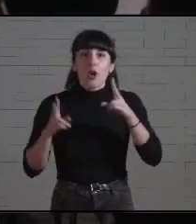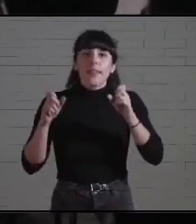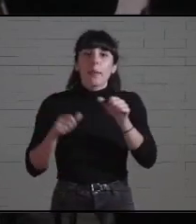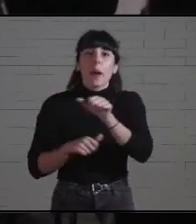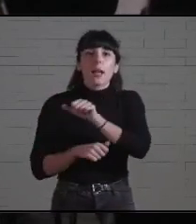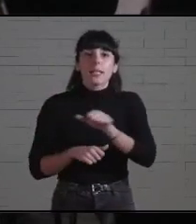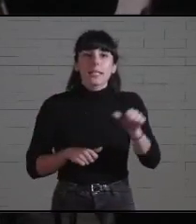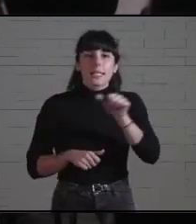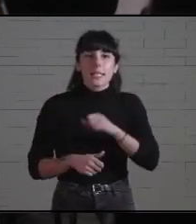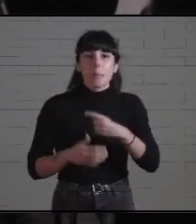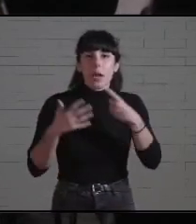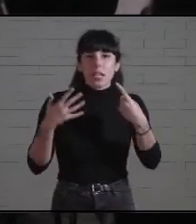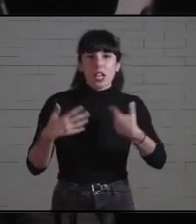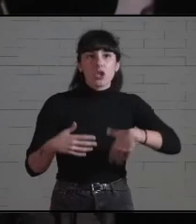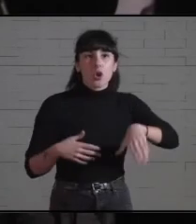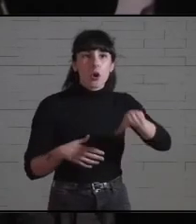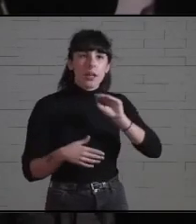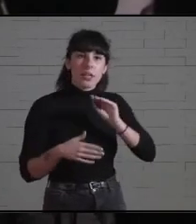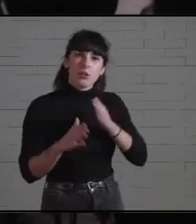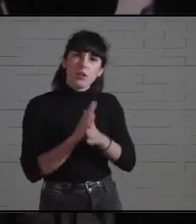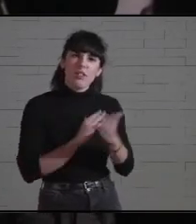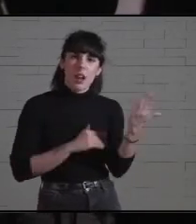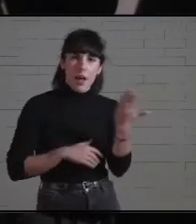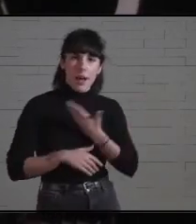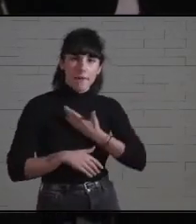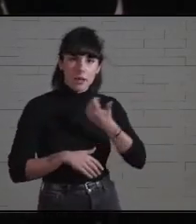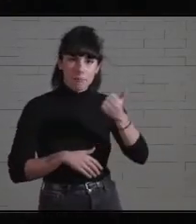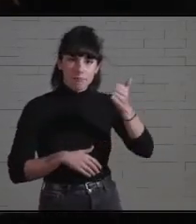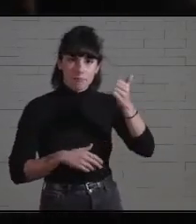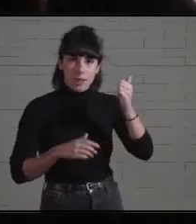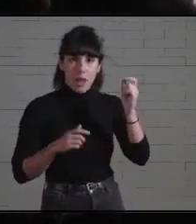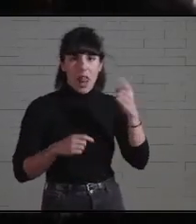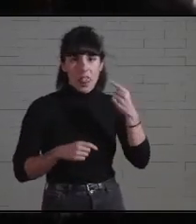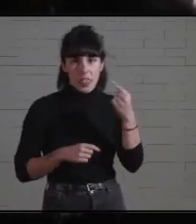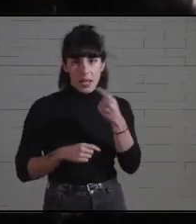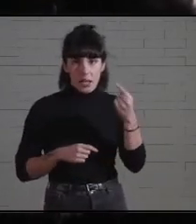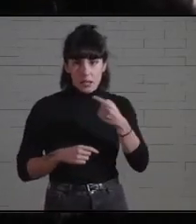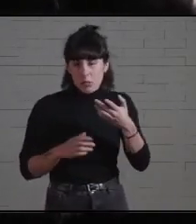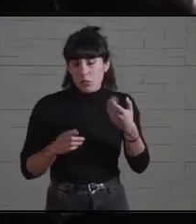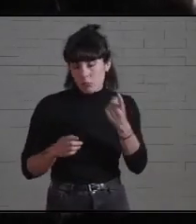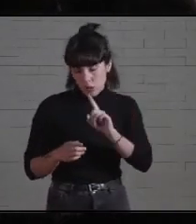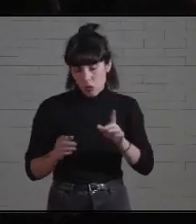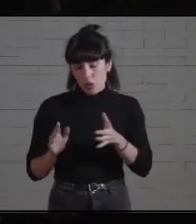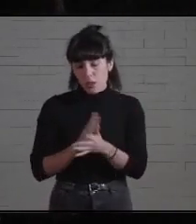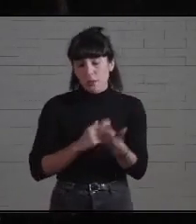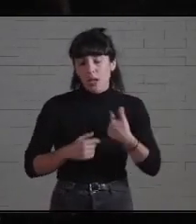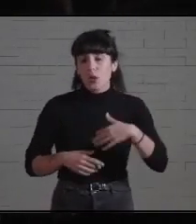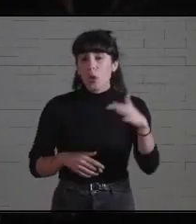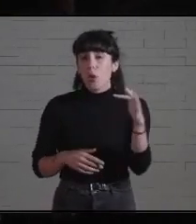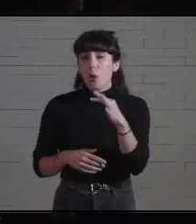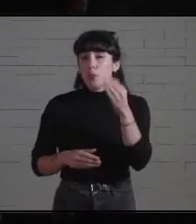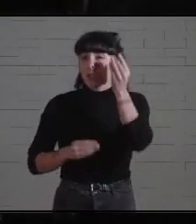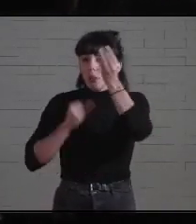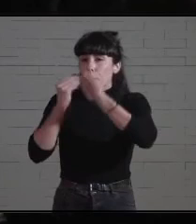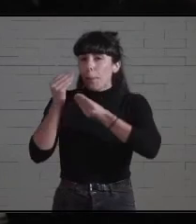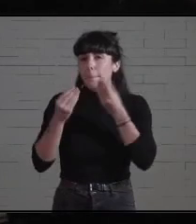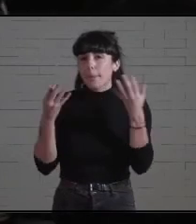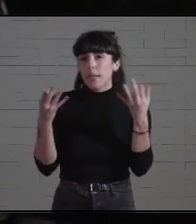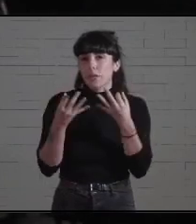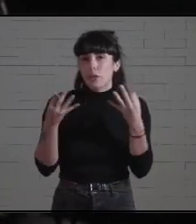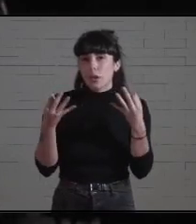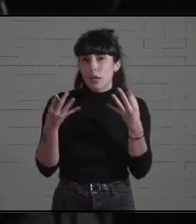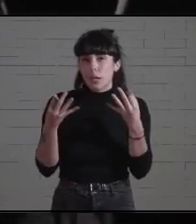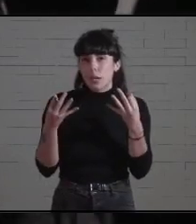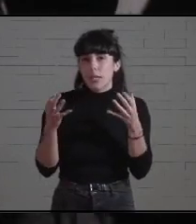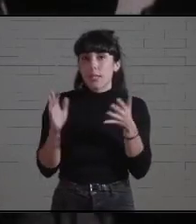como algo en detrimento, en cambio sí que considero favorable, como tú dices, el tema de que no se deje a